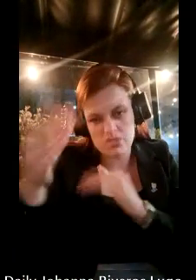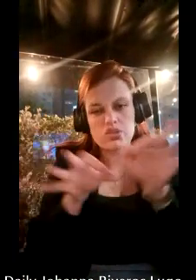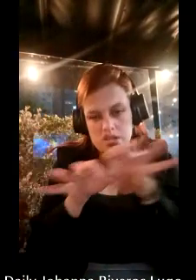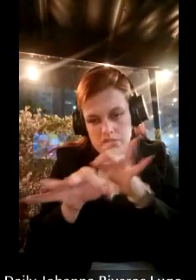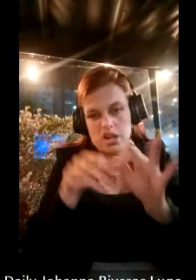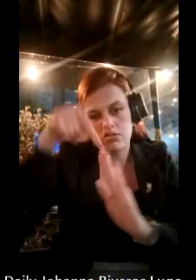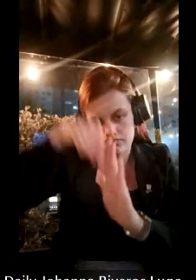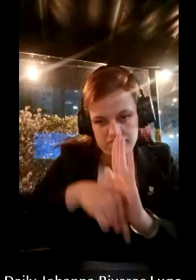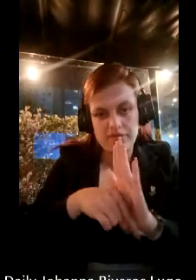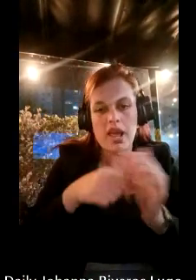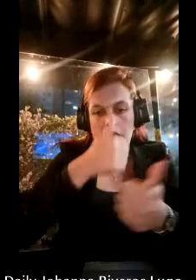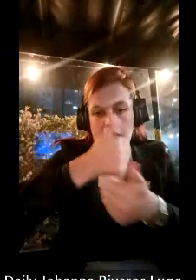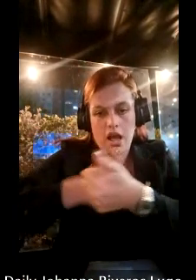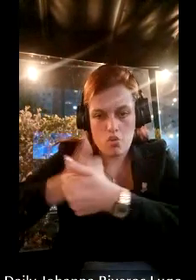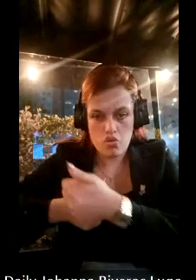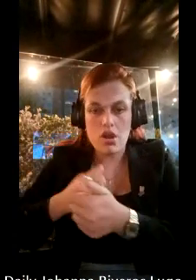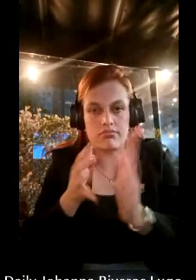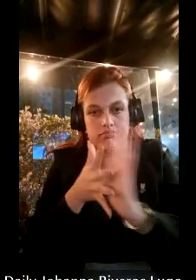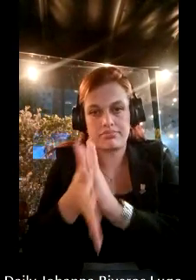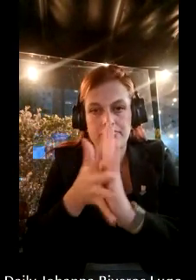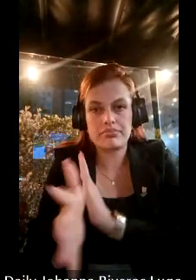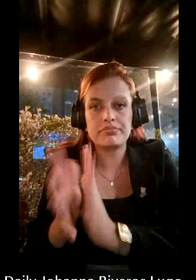una de ellas.